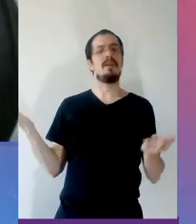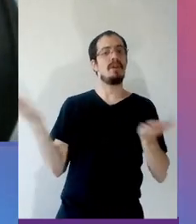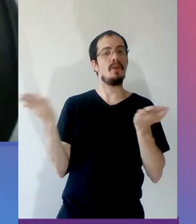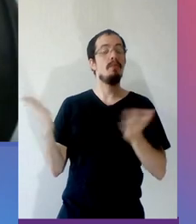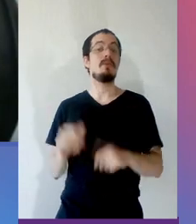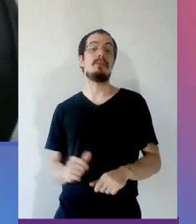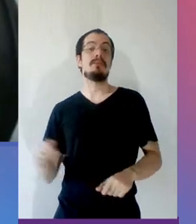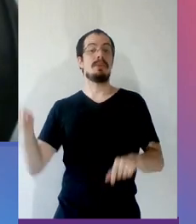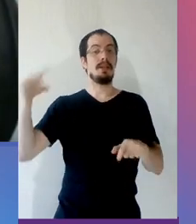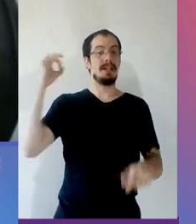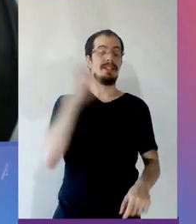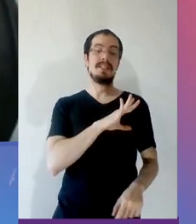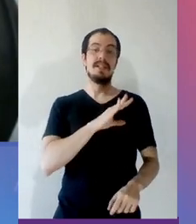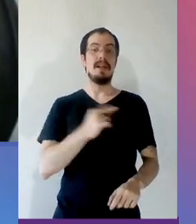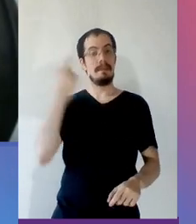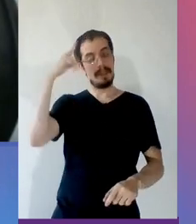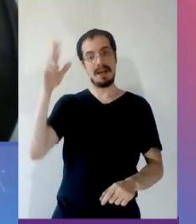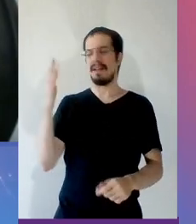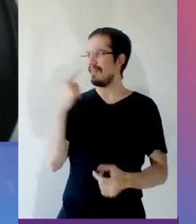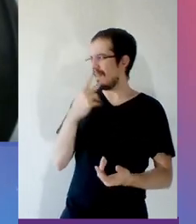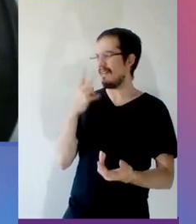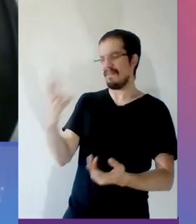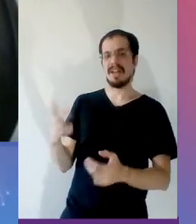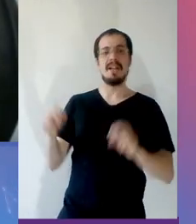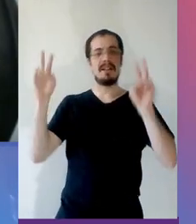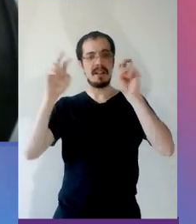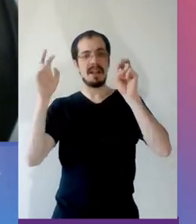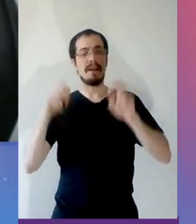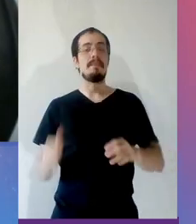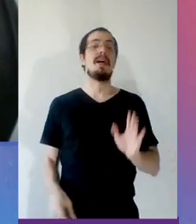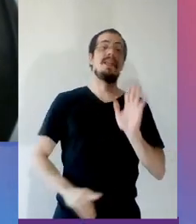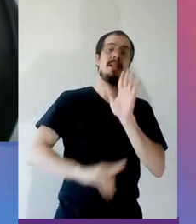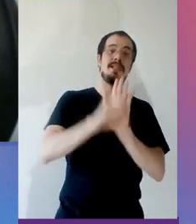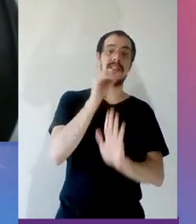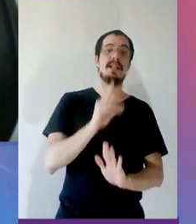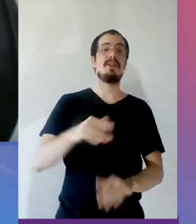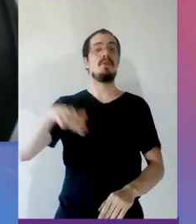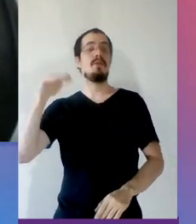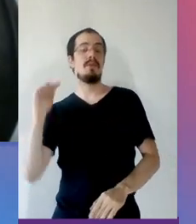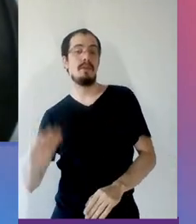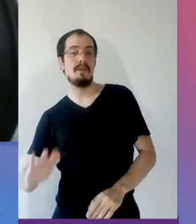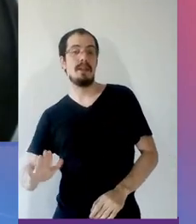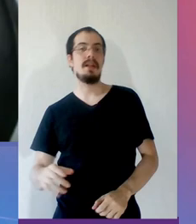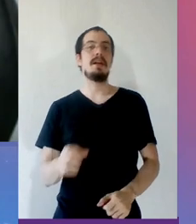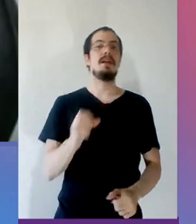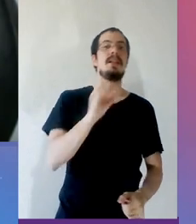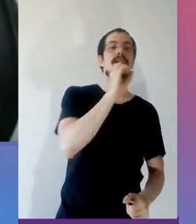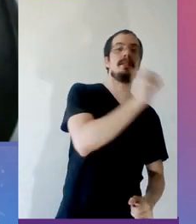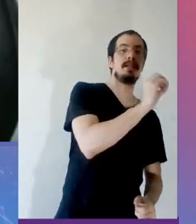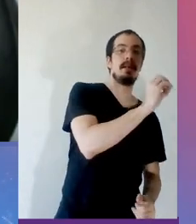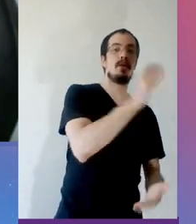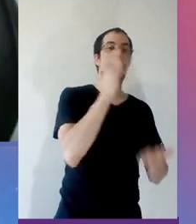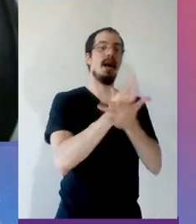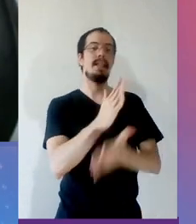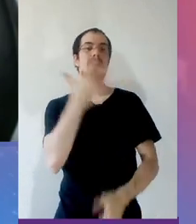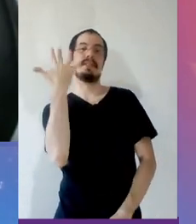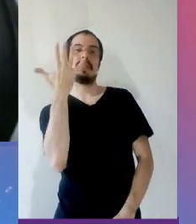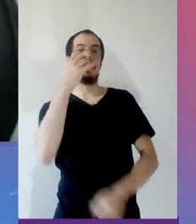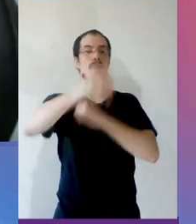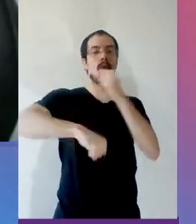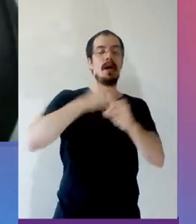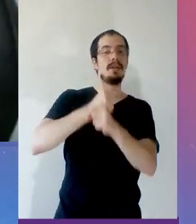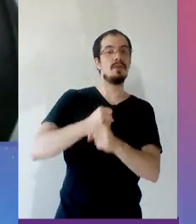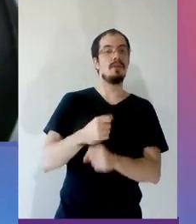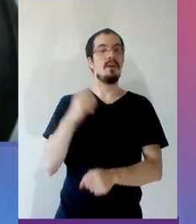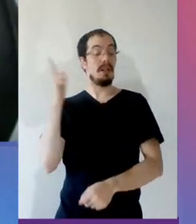y retraso del desarrollo infantil de 0 a 5 años. Y en el año 2006 observamos que el